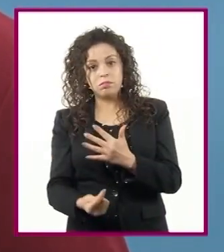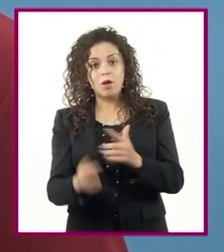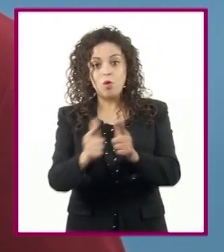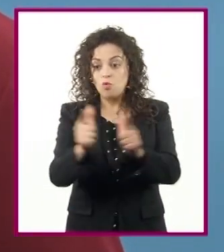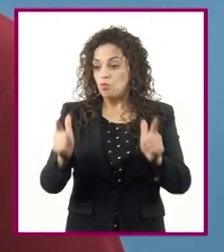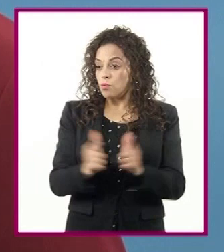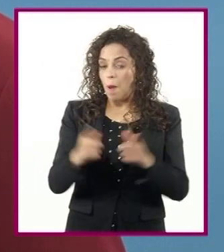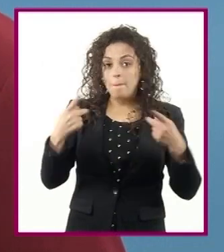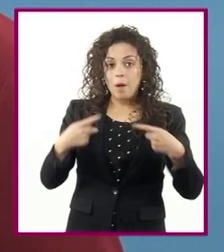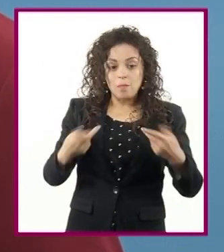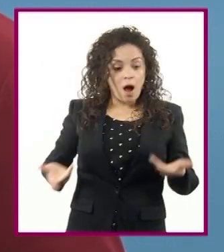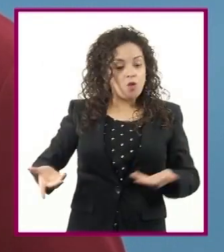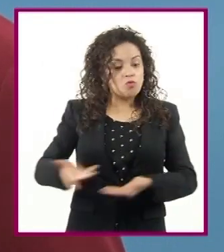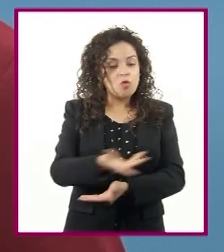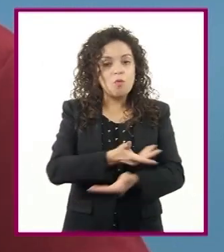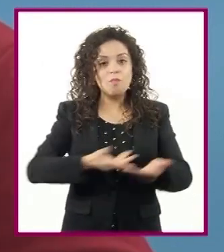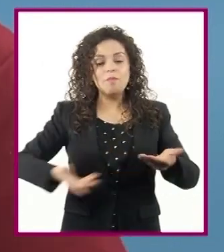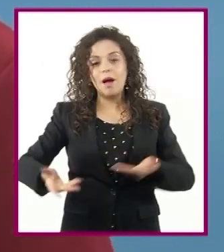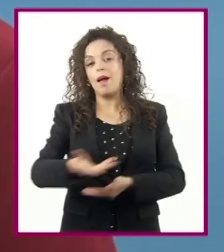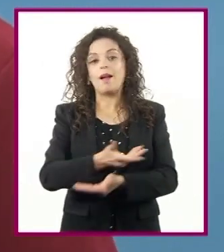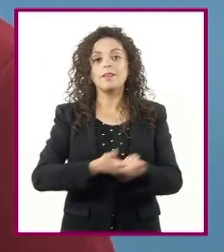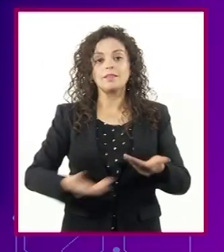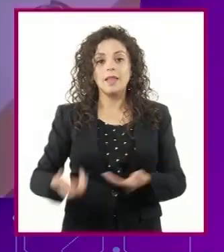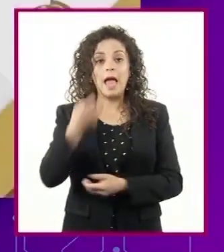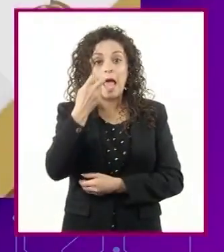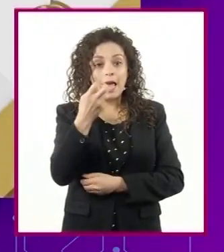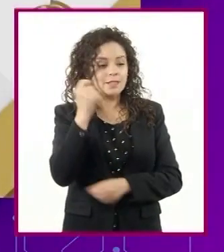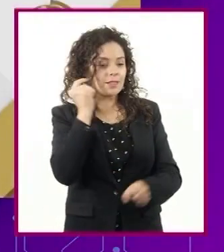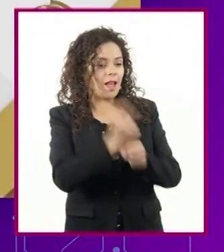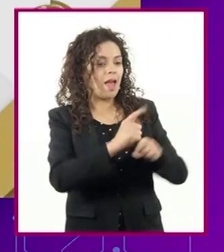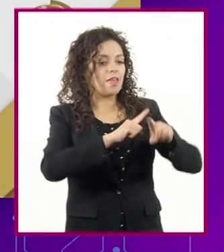personas comparten entre sí y que las distinguen de otras.